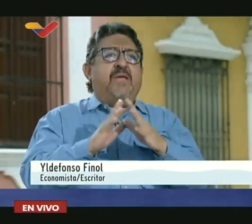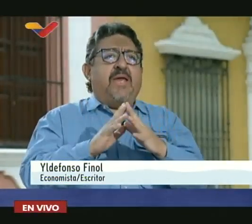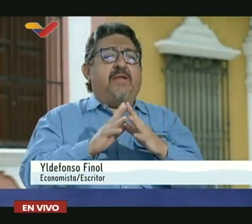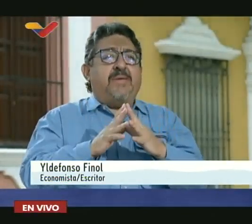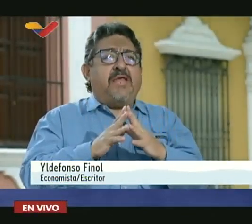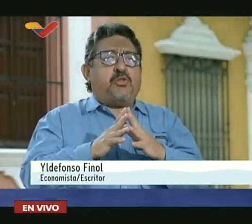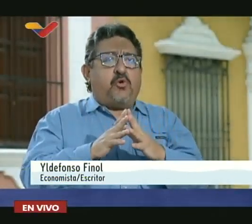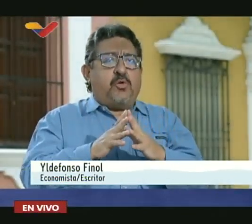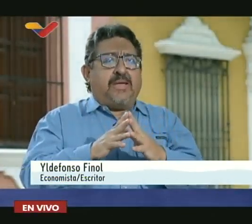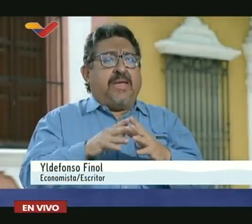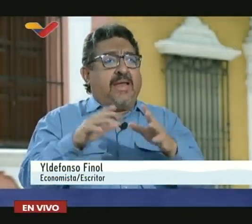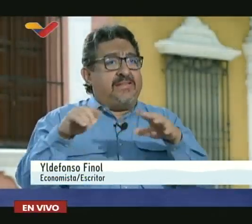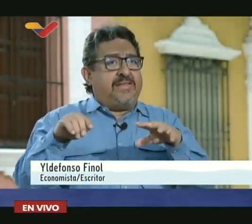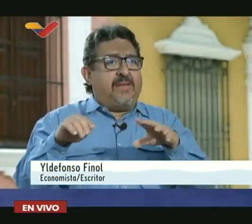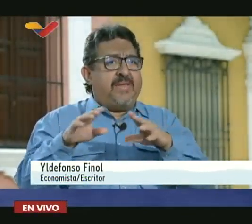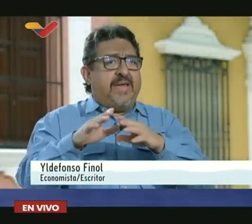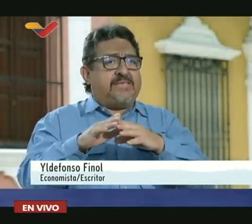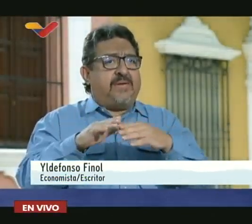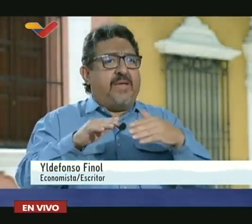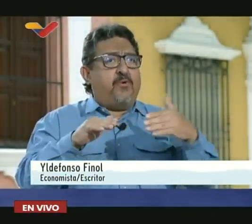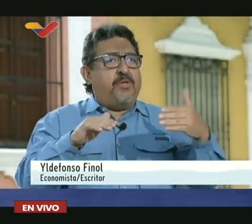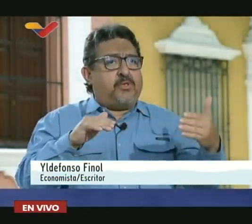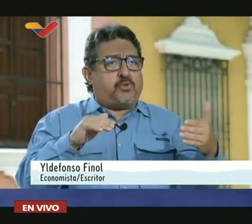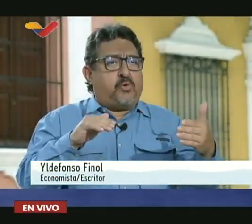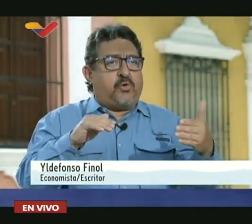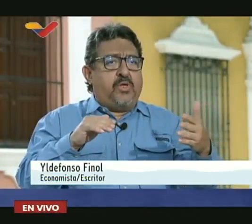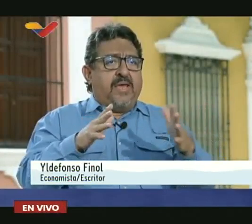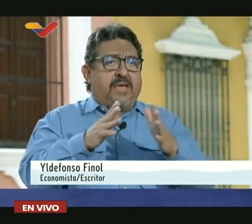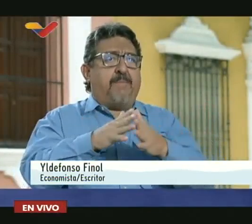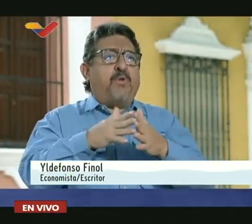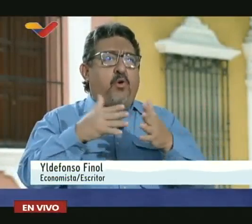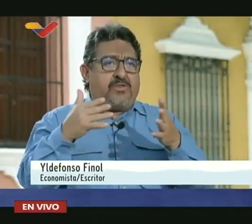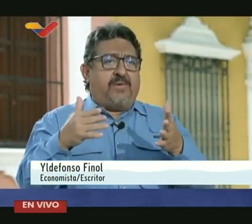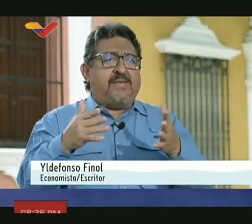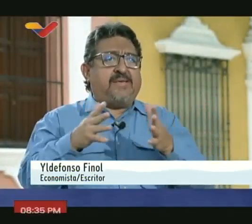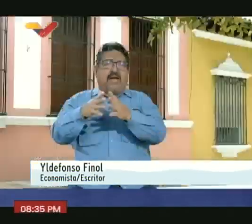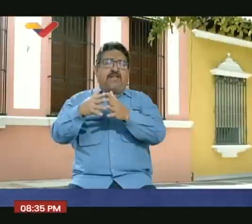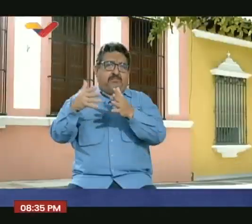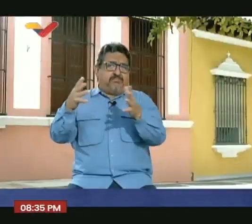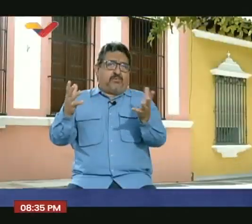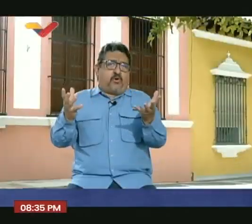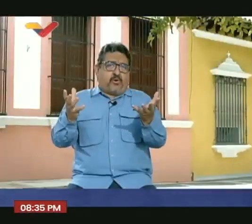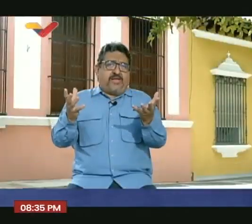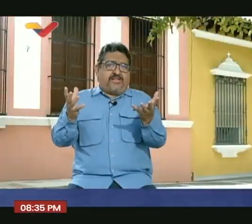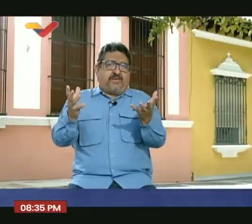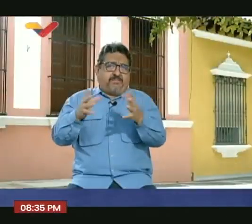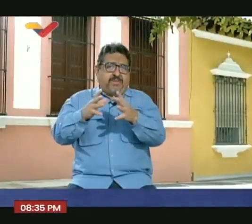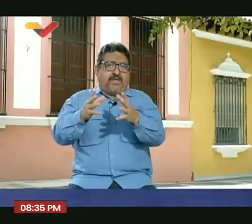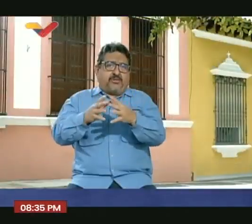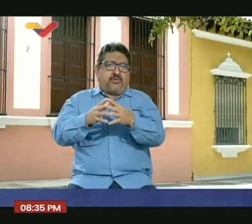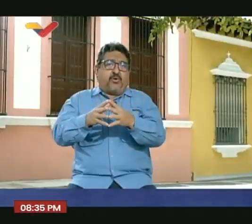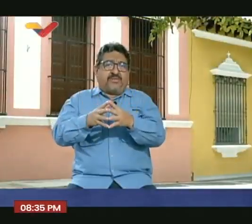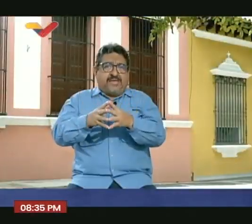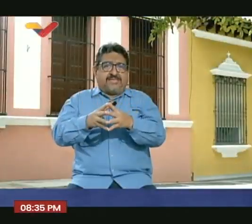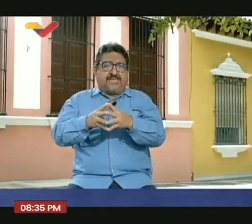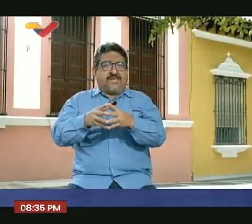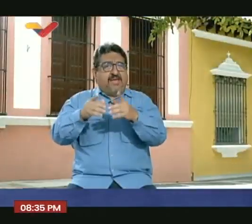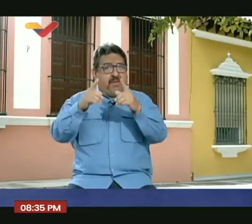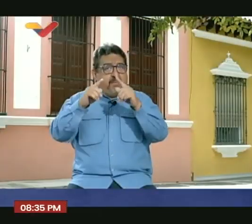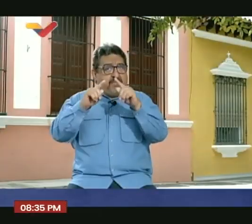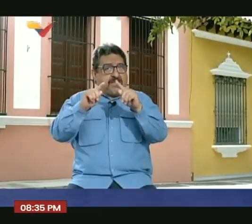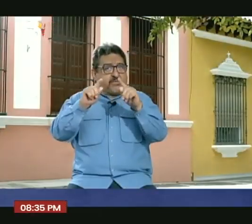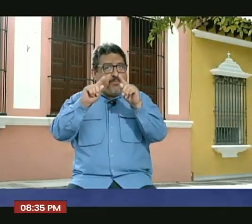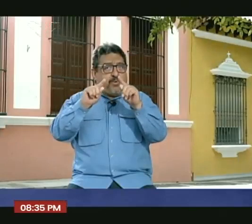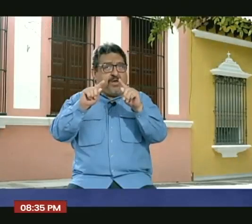tardecita, el viento, que a las 10 de la mañana se había movido a sur, cambió otra vez a los corrientes vientos